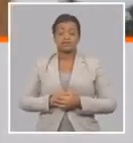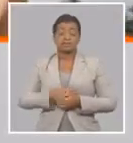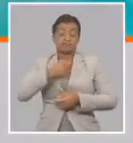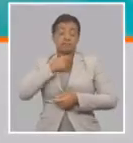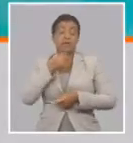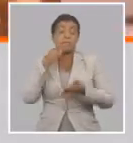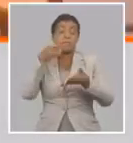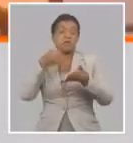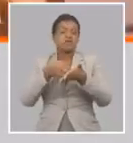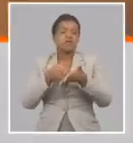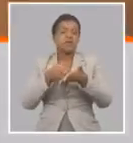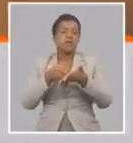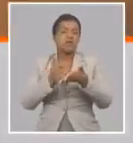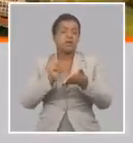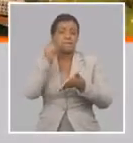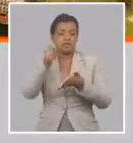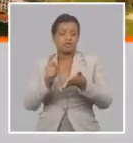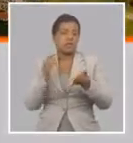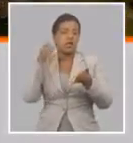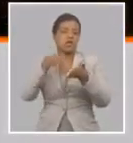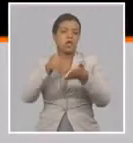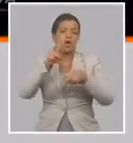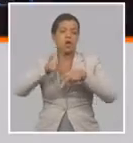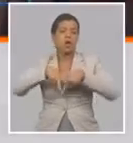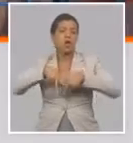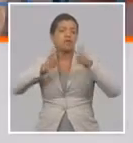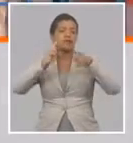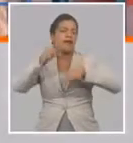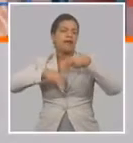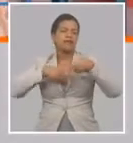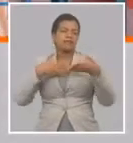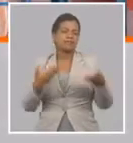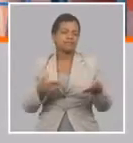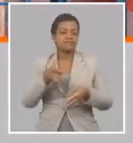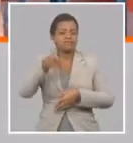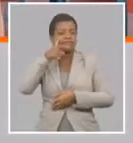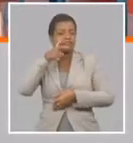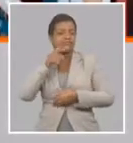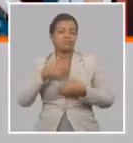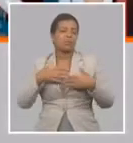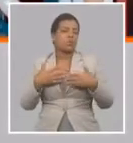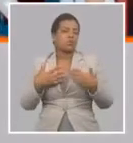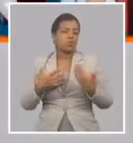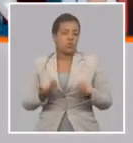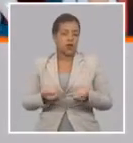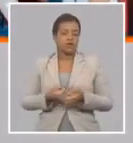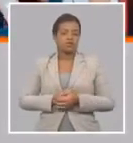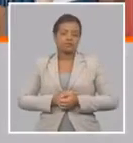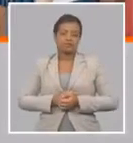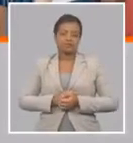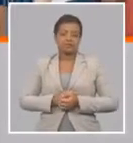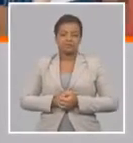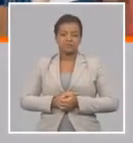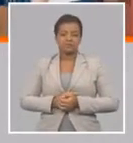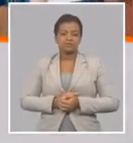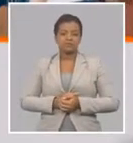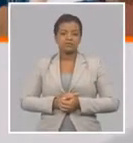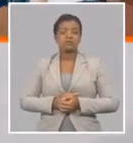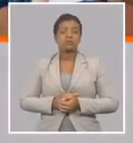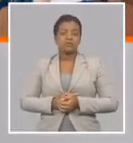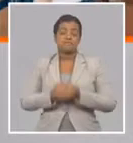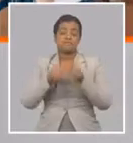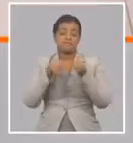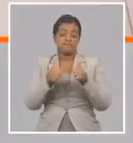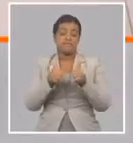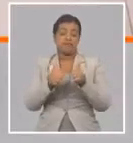esos turistas que vigilancia hay cómo se sigue la los protocolos sanitarios con los turistas en las instalaciones hoteles bien ya